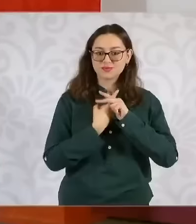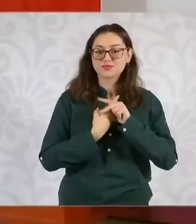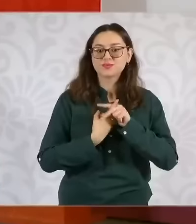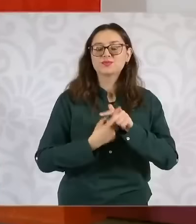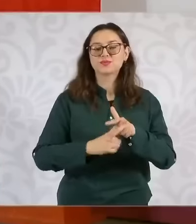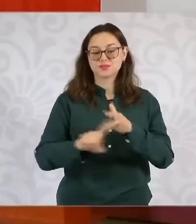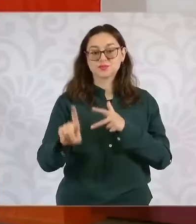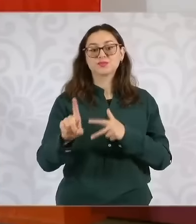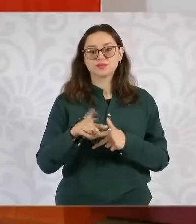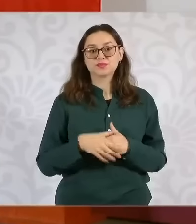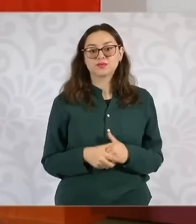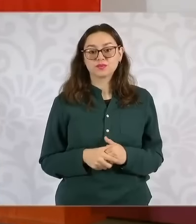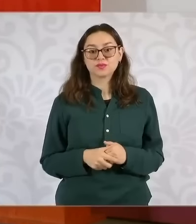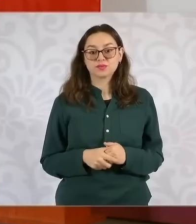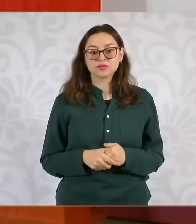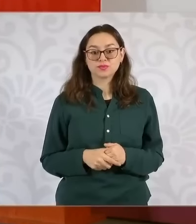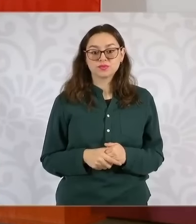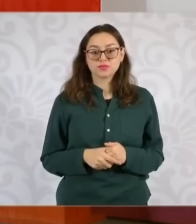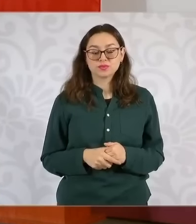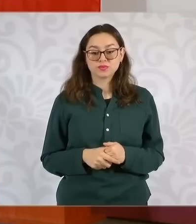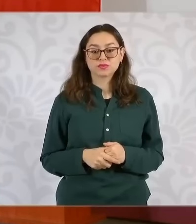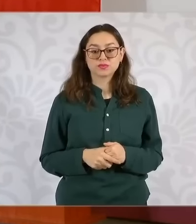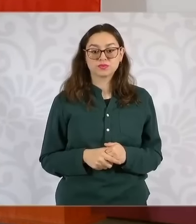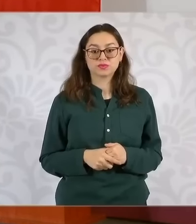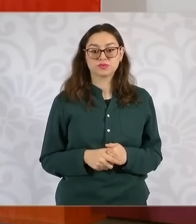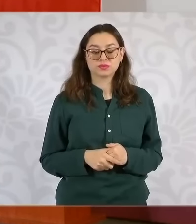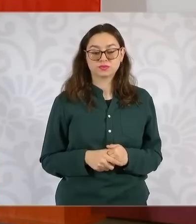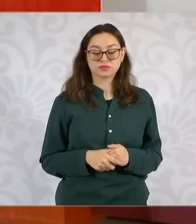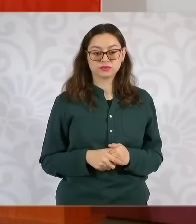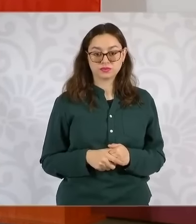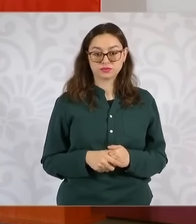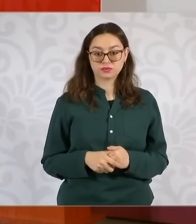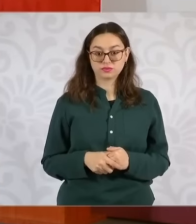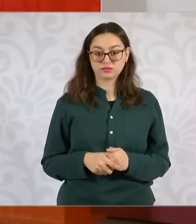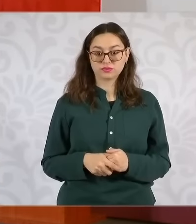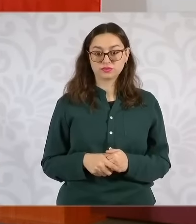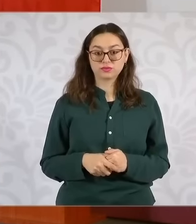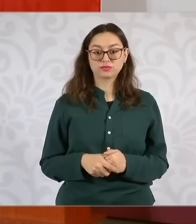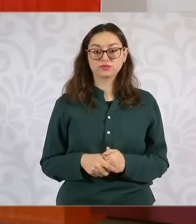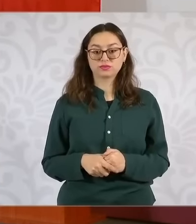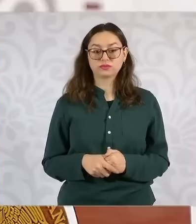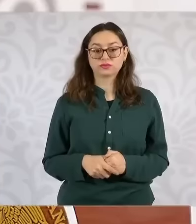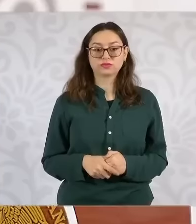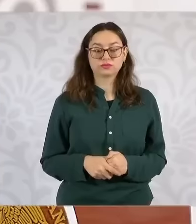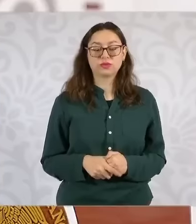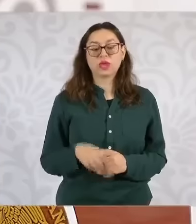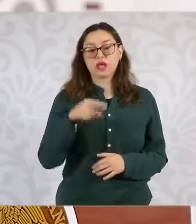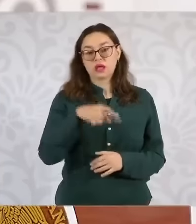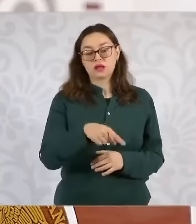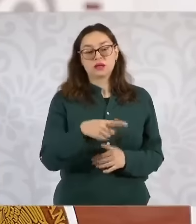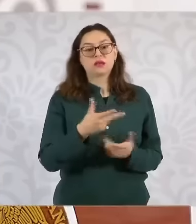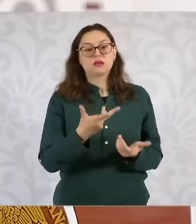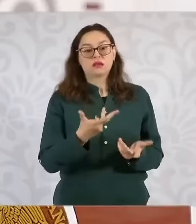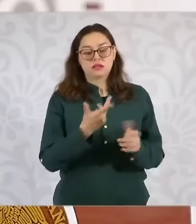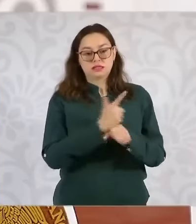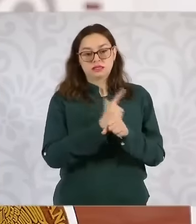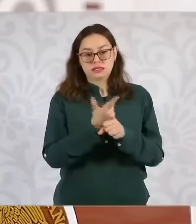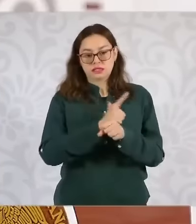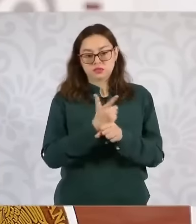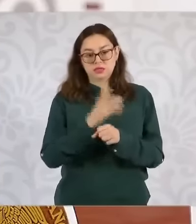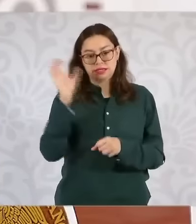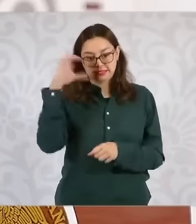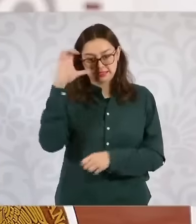oferta, la oferta que vamos a iniciar, la licenciatura en ciencias ambientales. También les quiero decir esto,